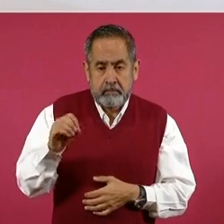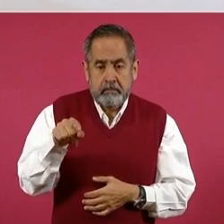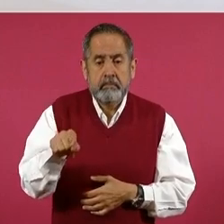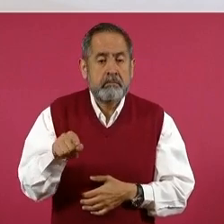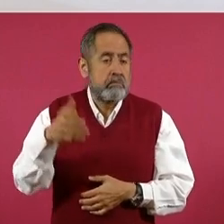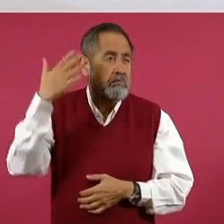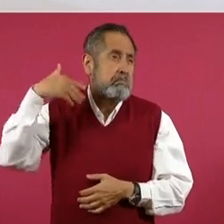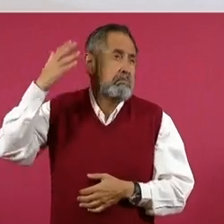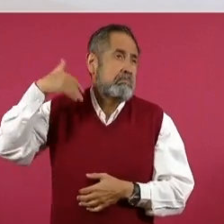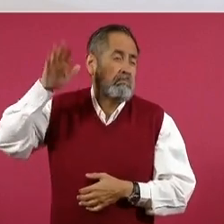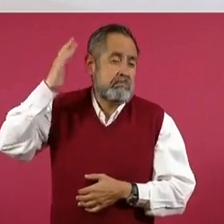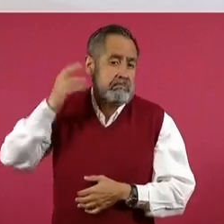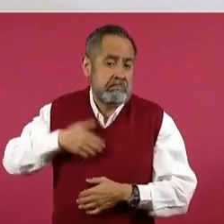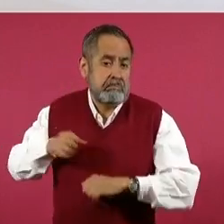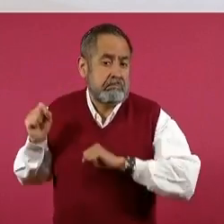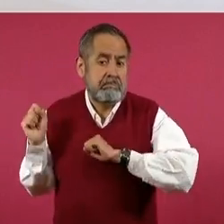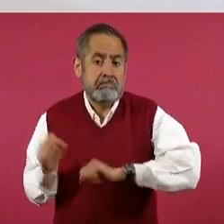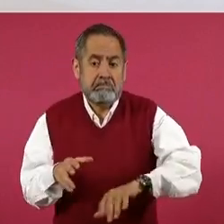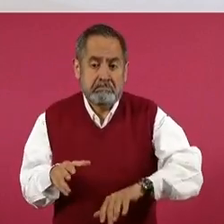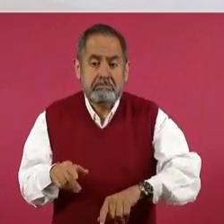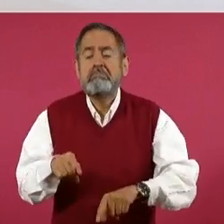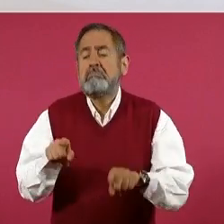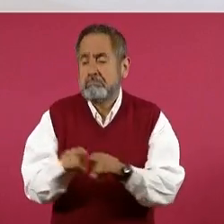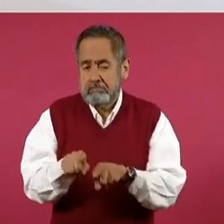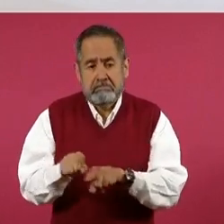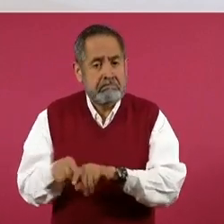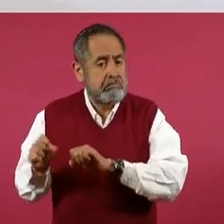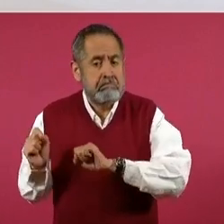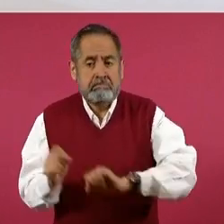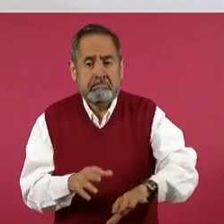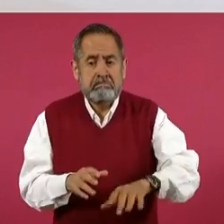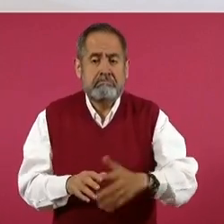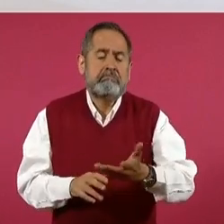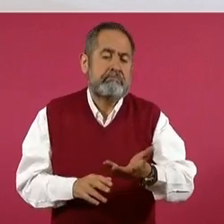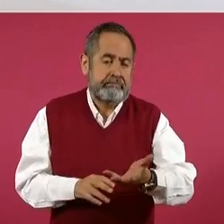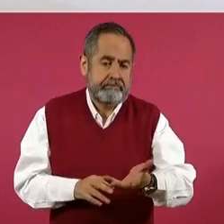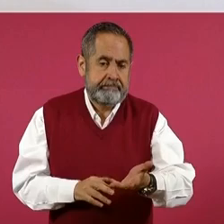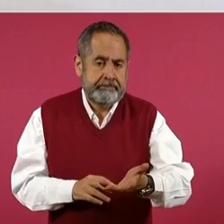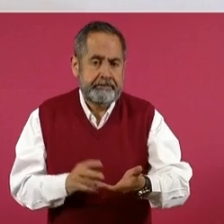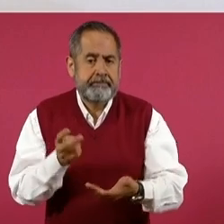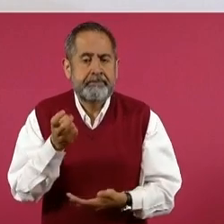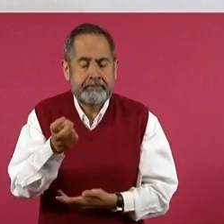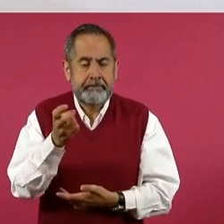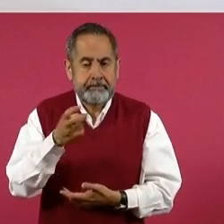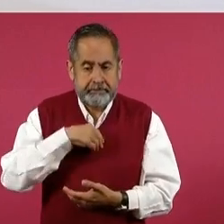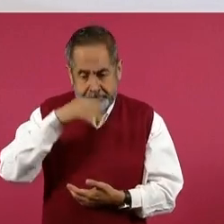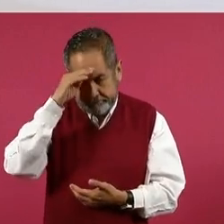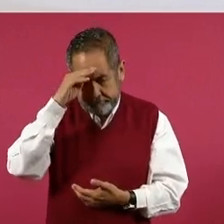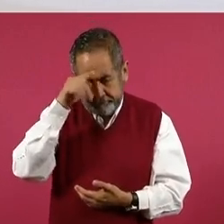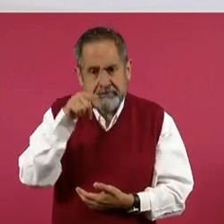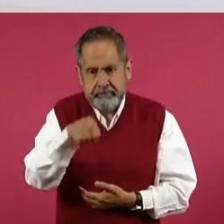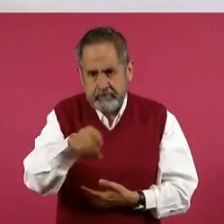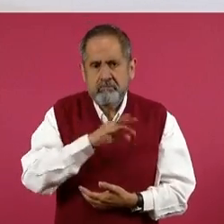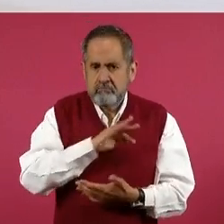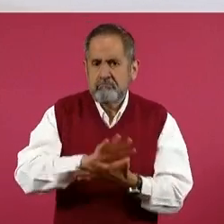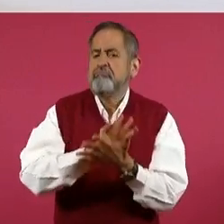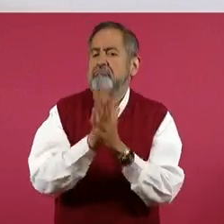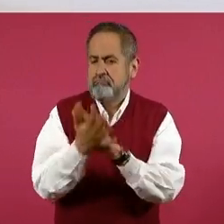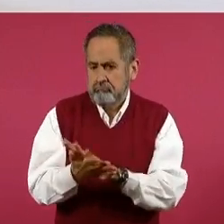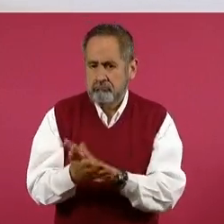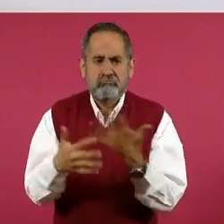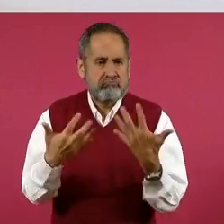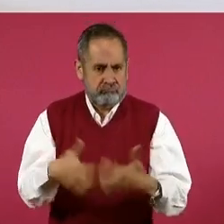que quedó desde ese entonces en el abandono y que puede también convertirse en